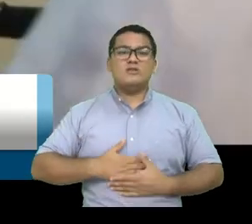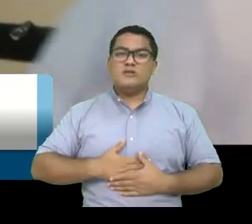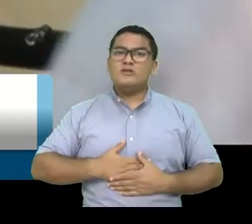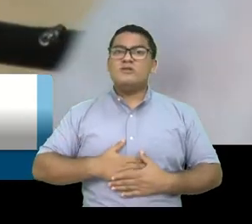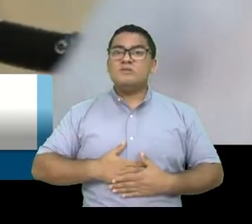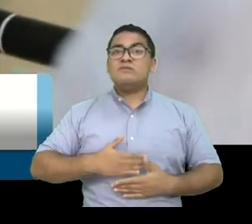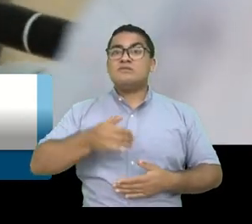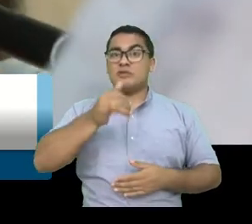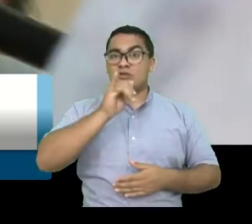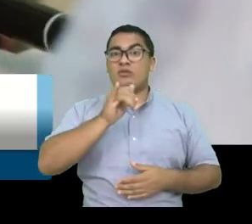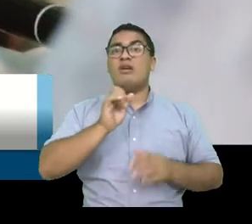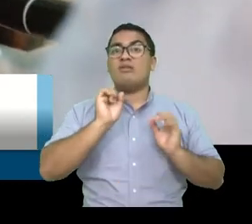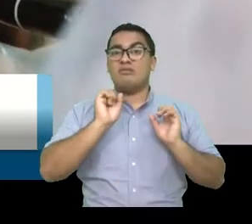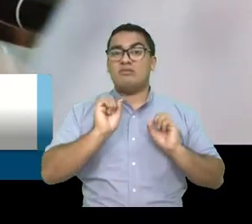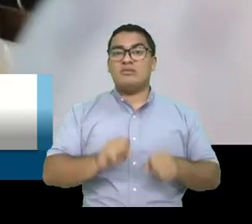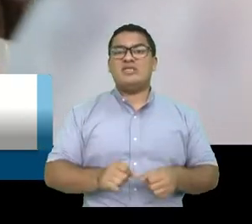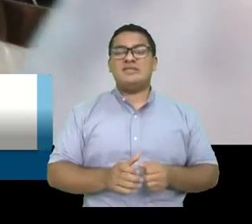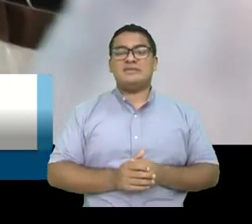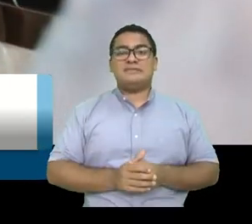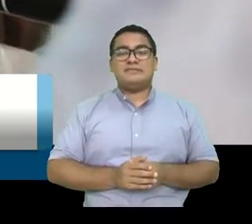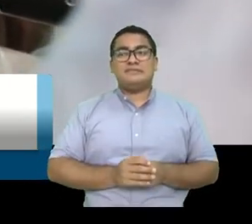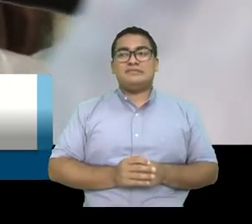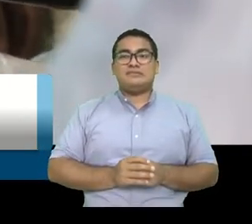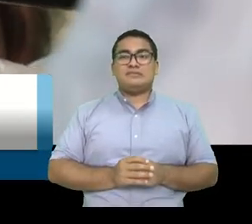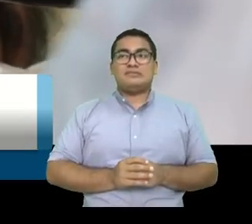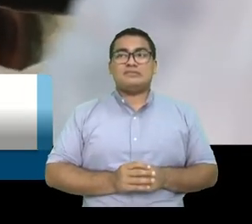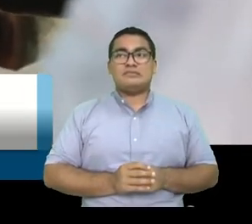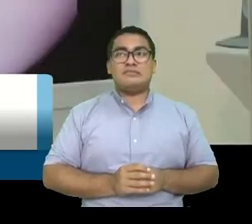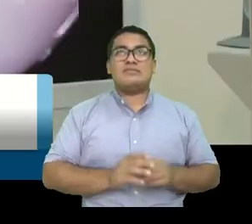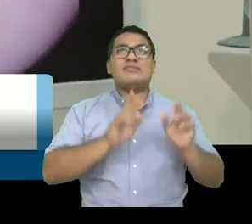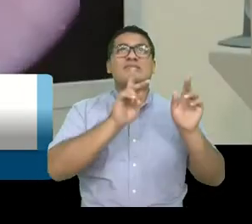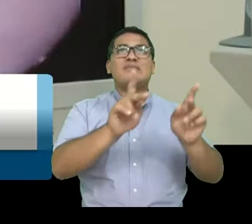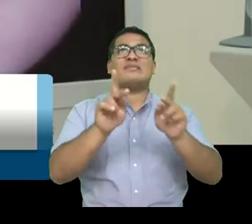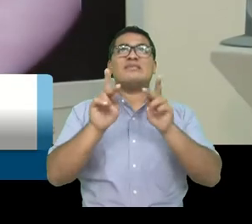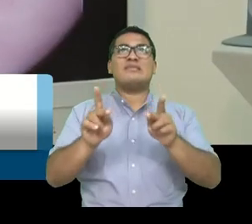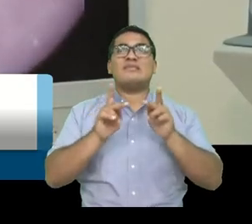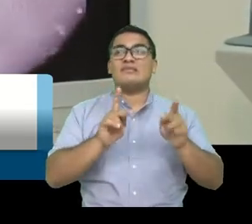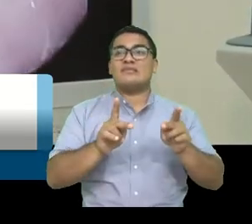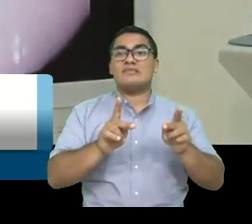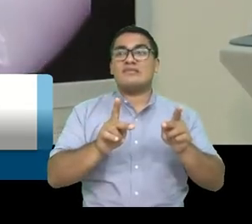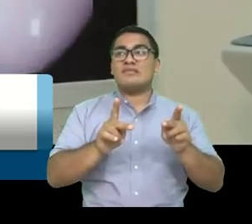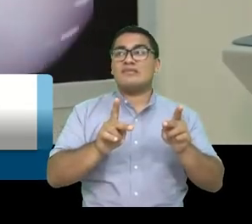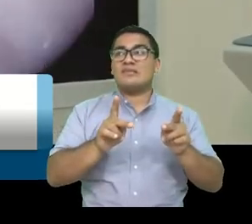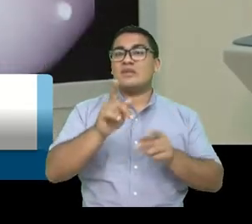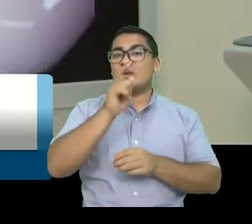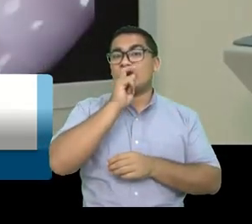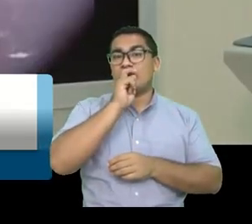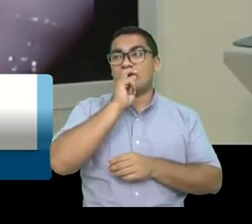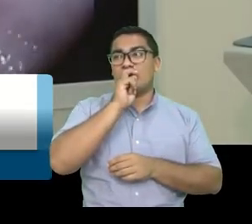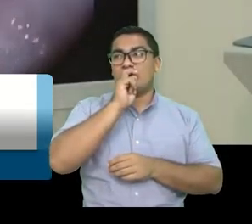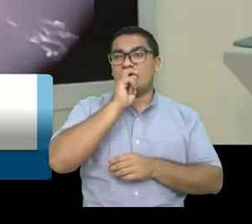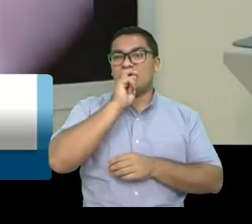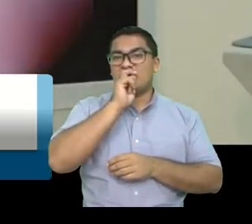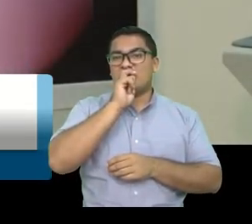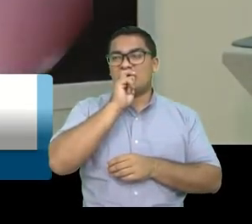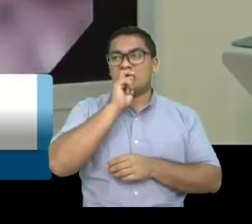Segundo, a veces tenemos pacientes que toman AINES, lo que son para el